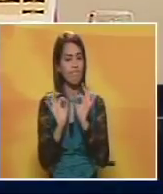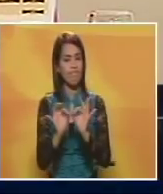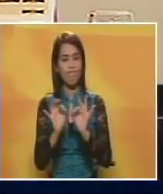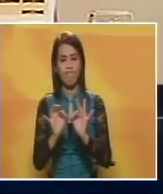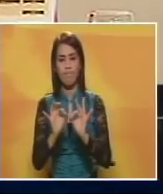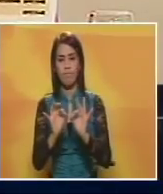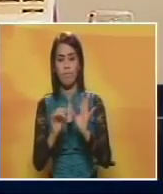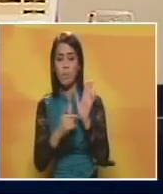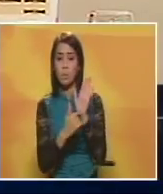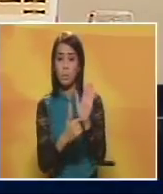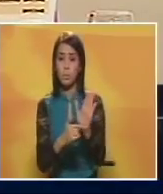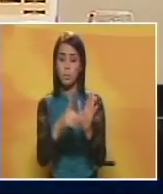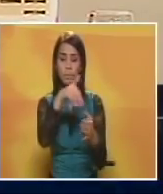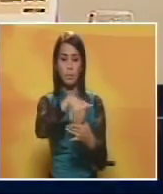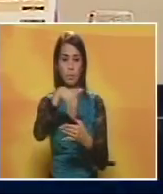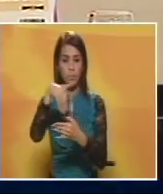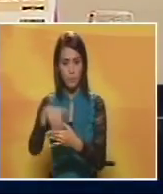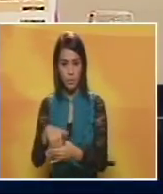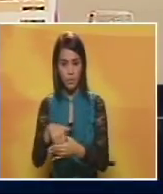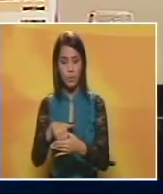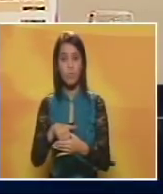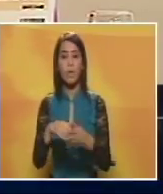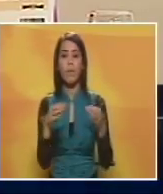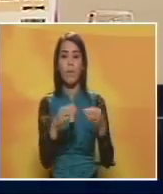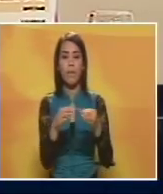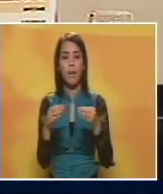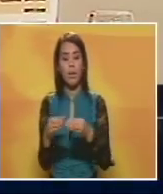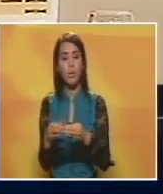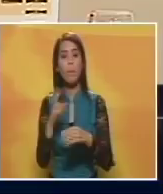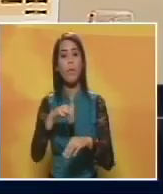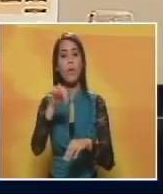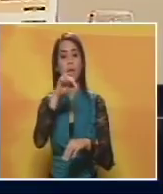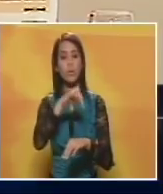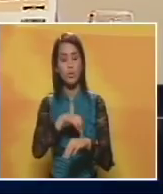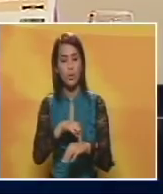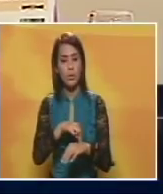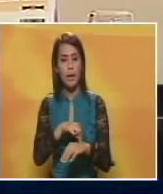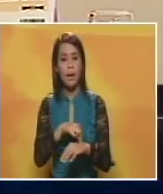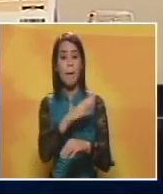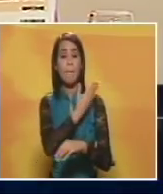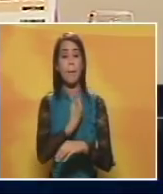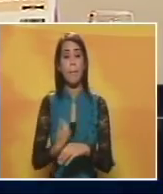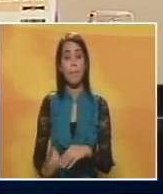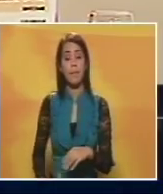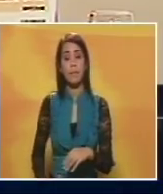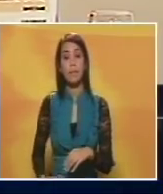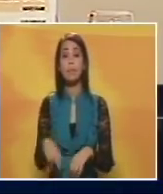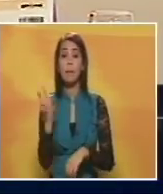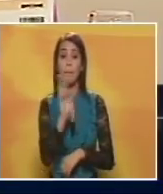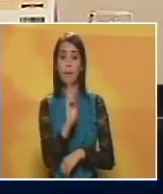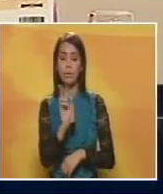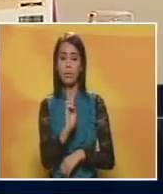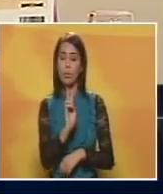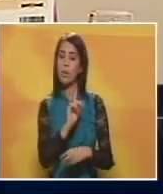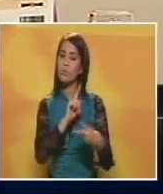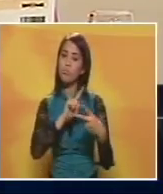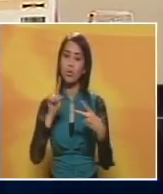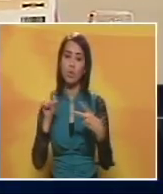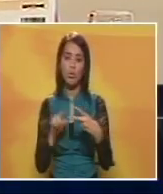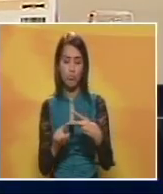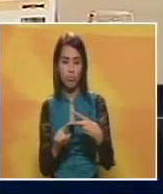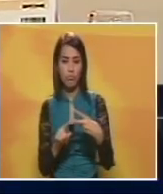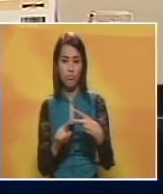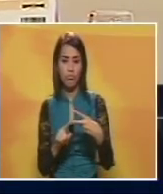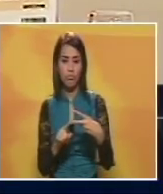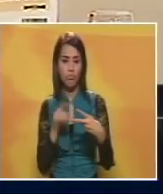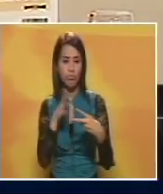la oferta electoral de los partidos nacionales para presidente de la República y tienen la oferta